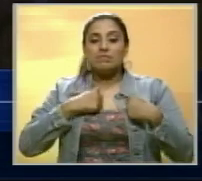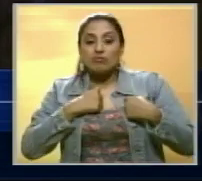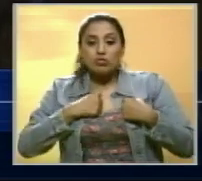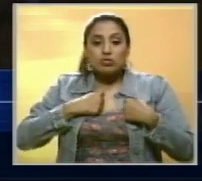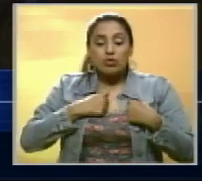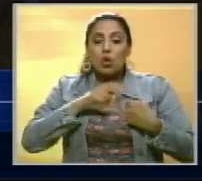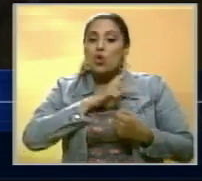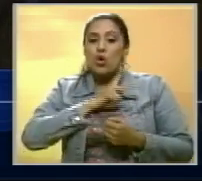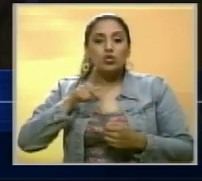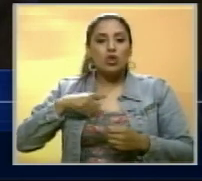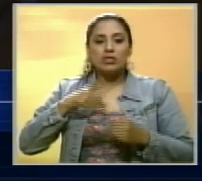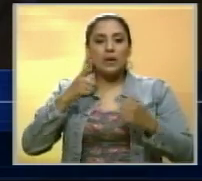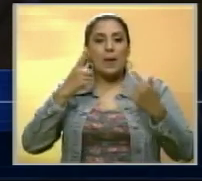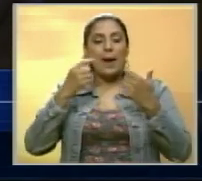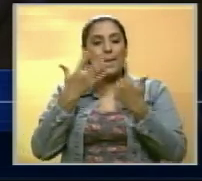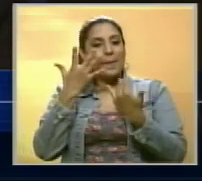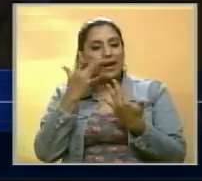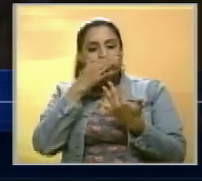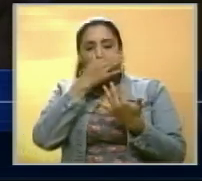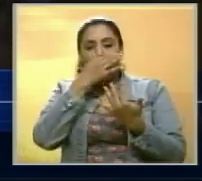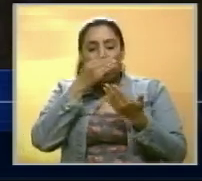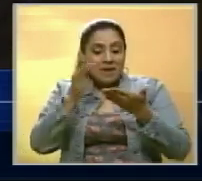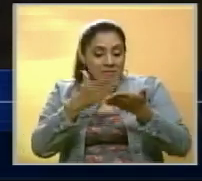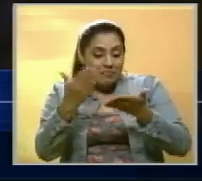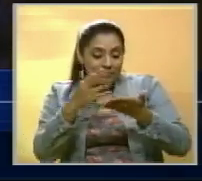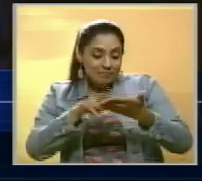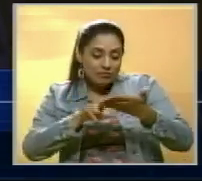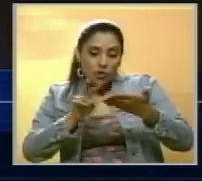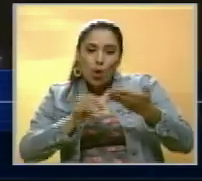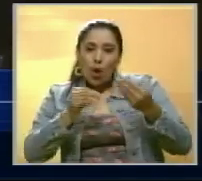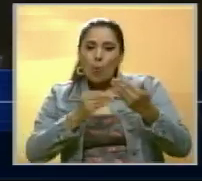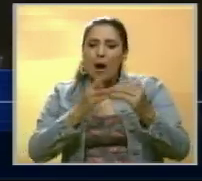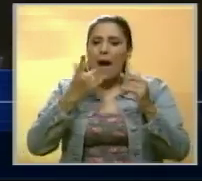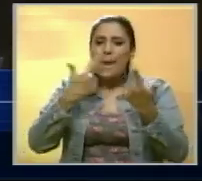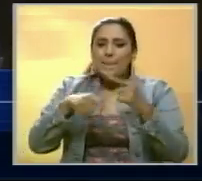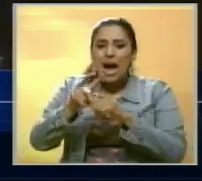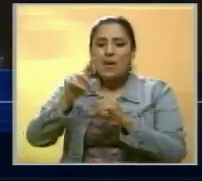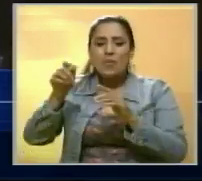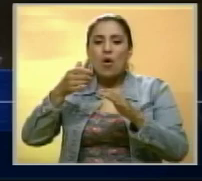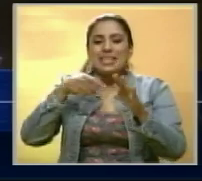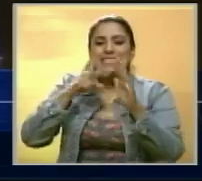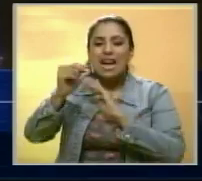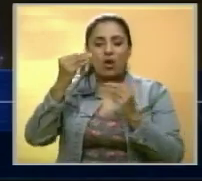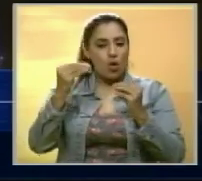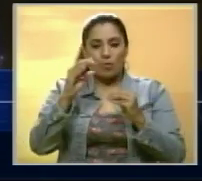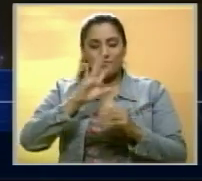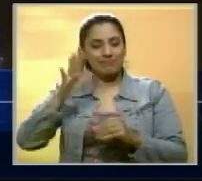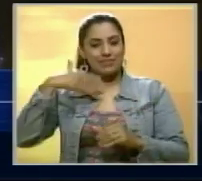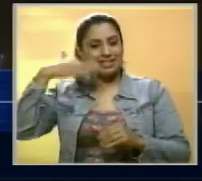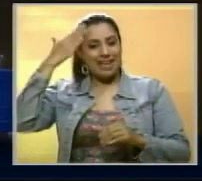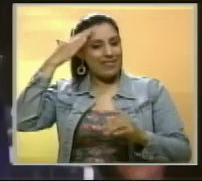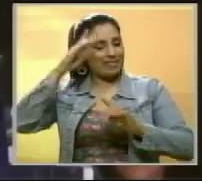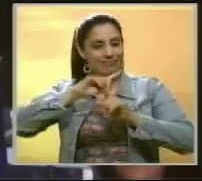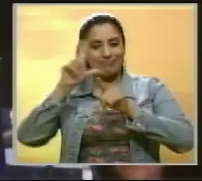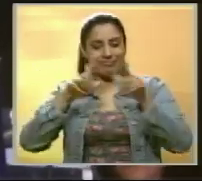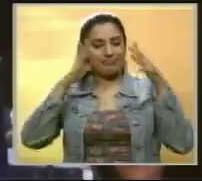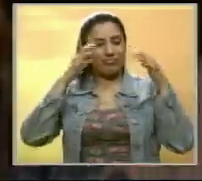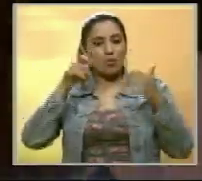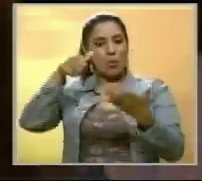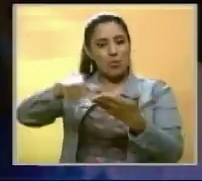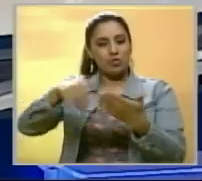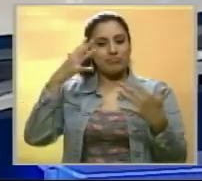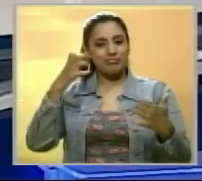a tener que abrir el manual a ver a dónde está la llave, porque sabemos lo que hay que